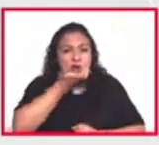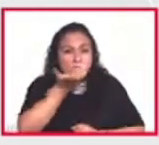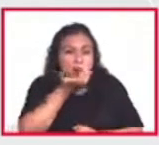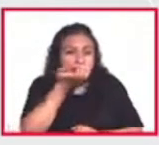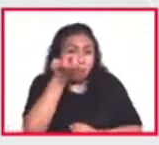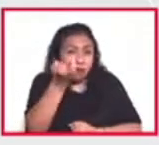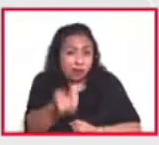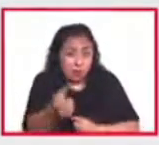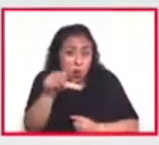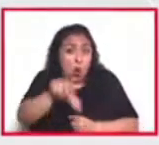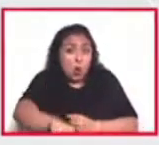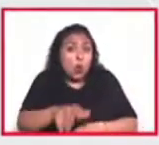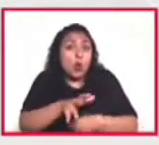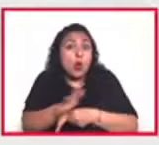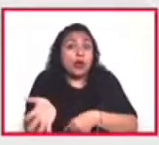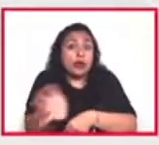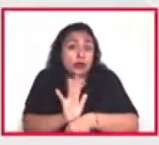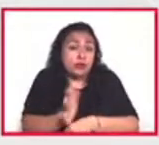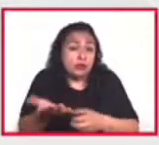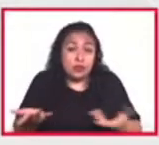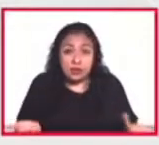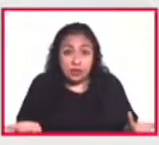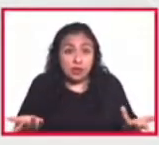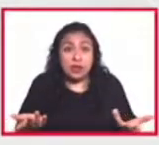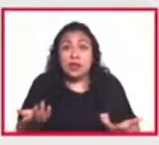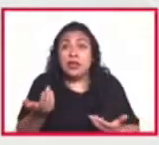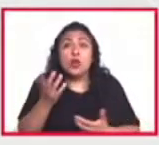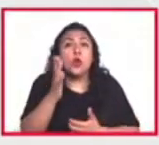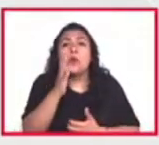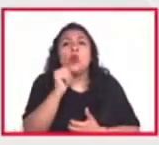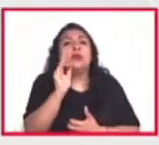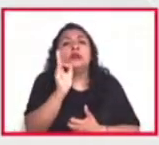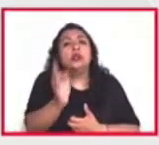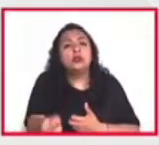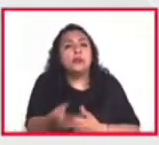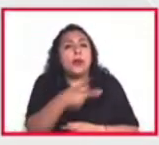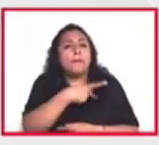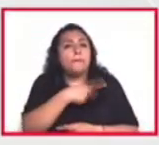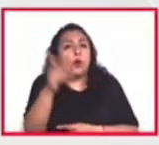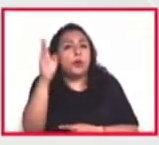ahora es el cine, no podemos permitir que haya pobreza cultural,